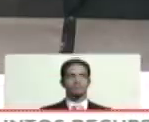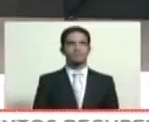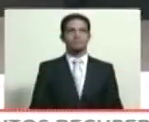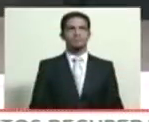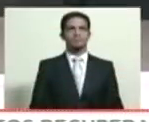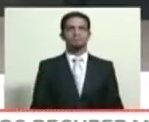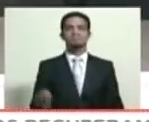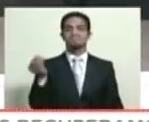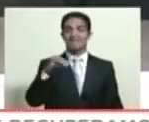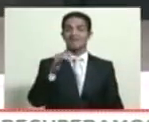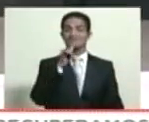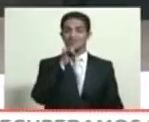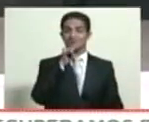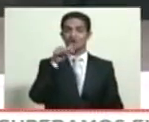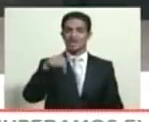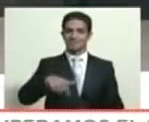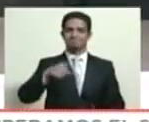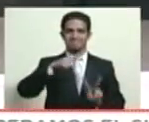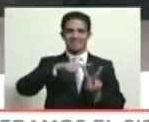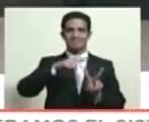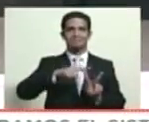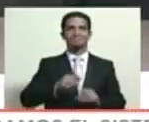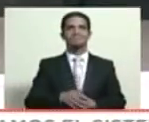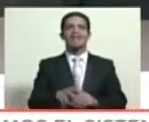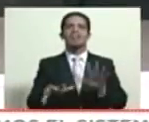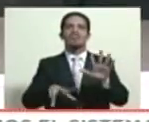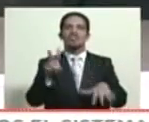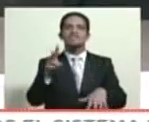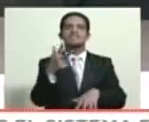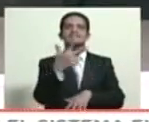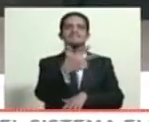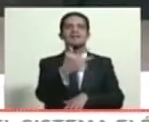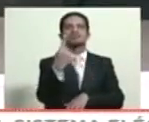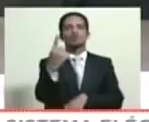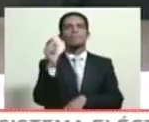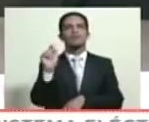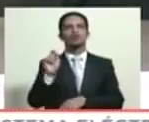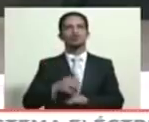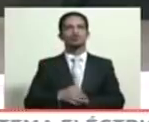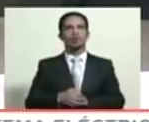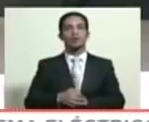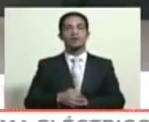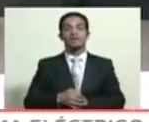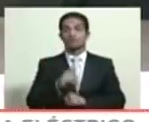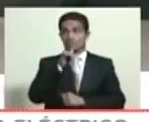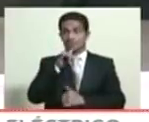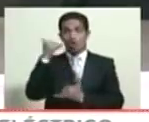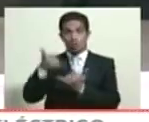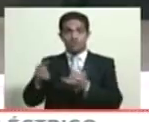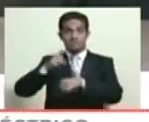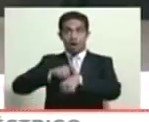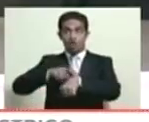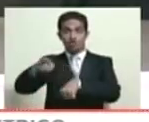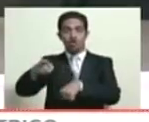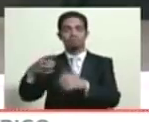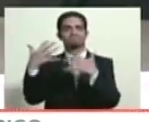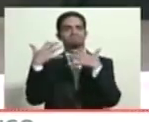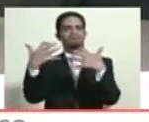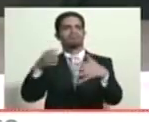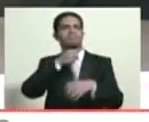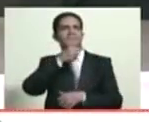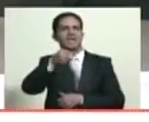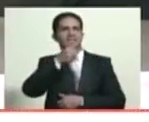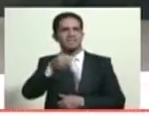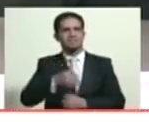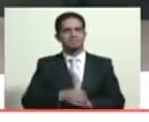Estamos de vuelta con mucho más de la emisión meridiana de la noticia. 12:31 minutos y se genera información de último minuto en el Palacio de Miraflor, la sala de prensa Simón Bolívar. Yari